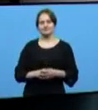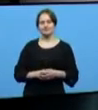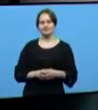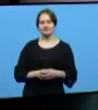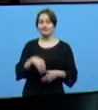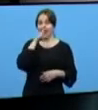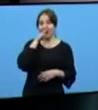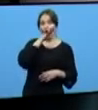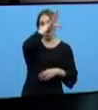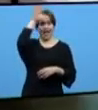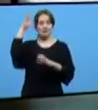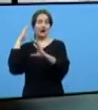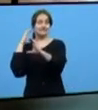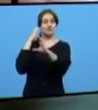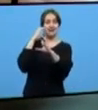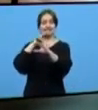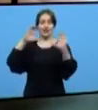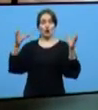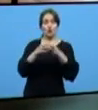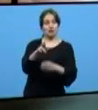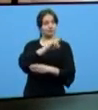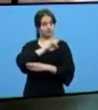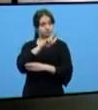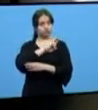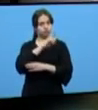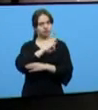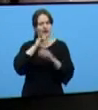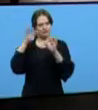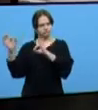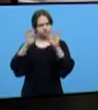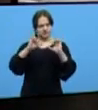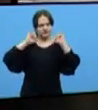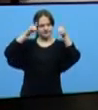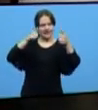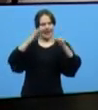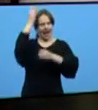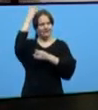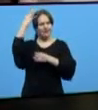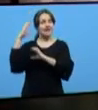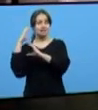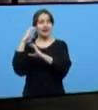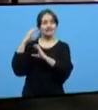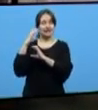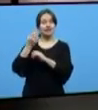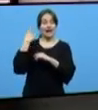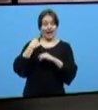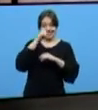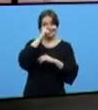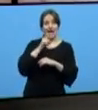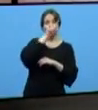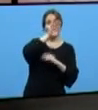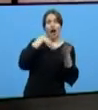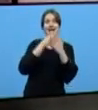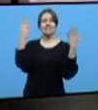É tempo de Coresma, as cofrarías e irmandades comezan a intensa actividade cara a Semana Santa, que este ano cai do 1 ao 8 de abril. A